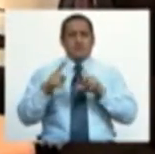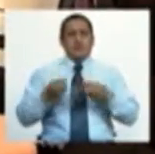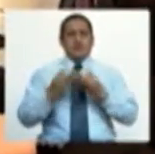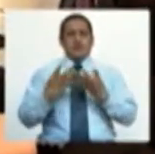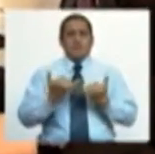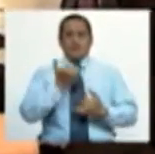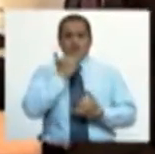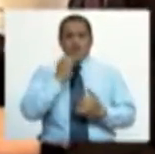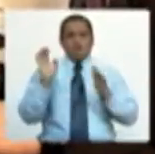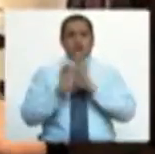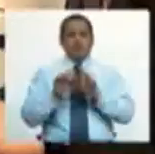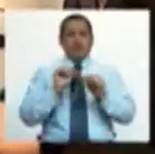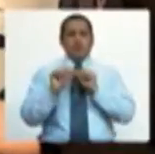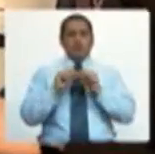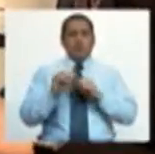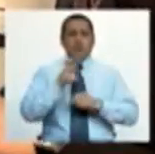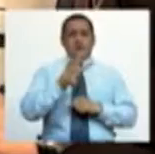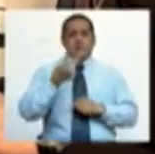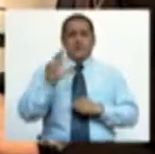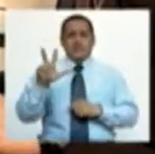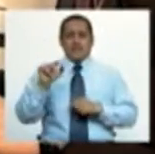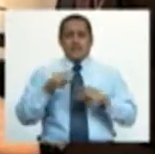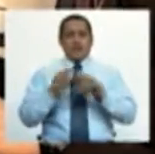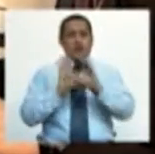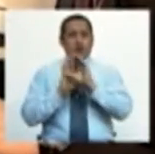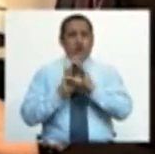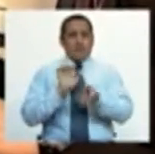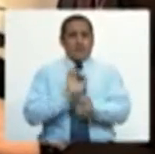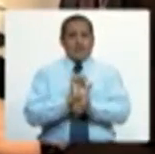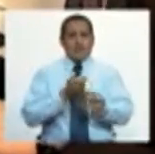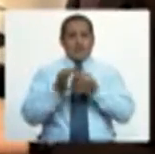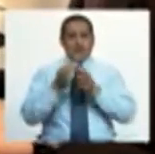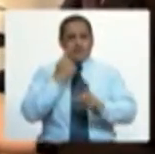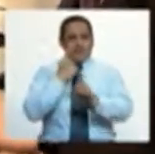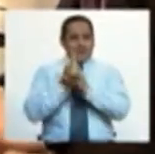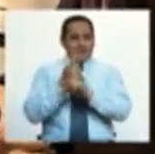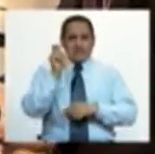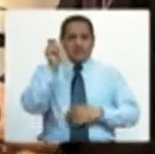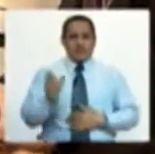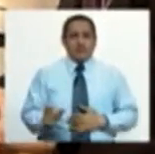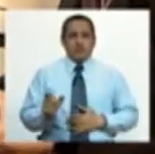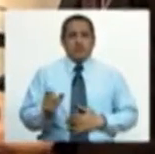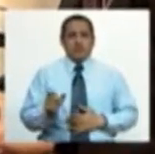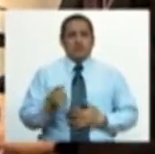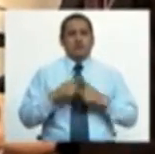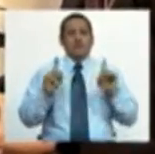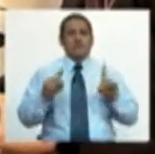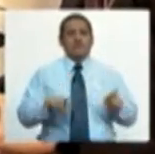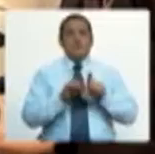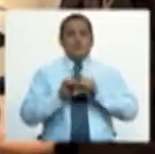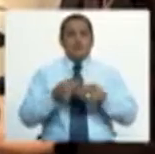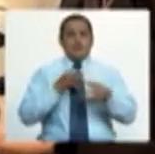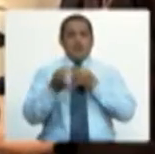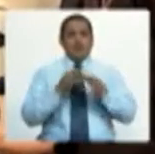lo que sucede es que la letra del artículo 423 del Código dice que tiene que estar presente el imputado. Ya. Entonces, tomemos en